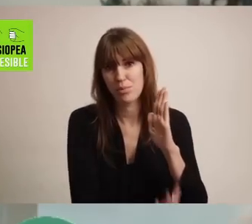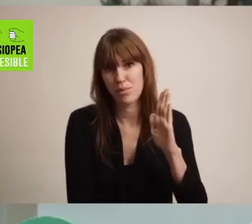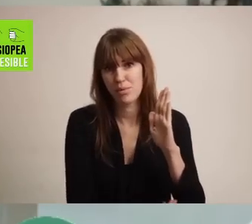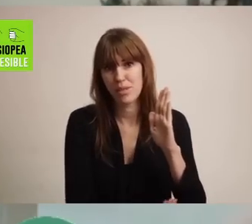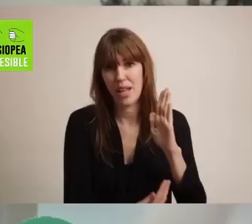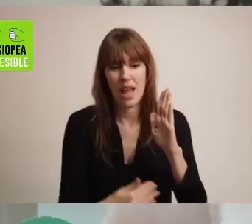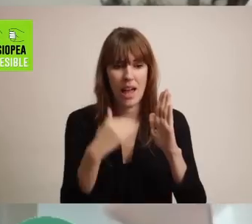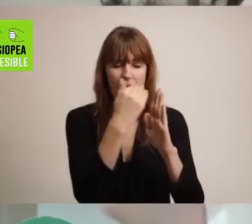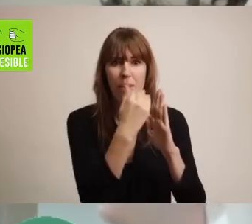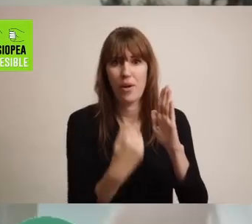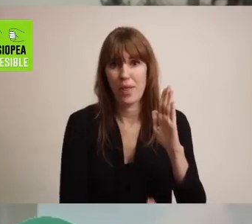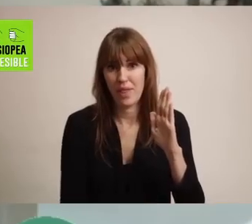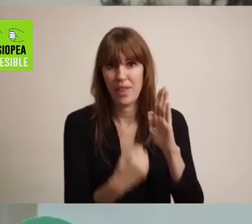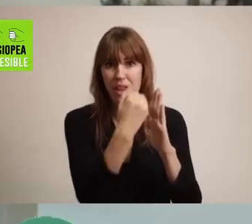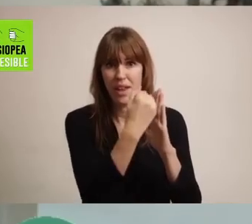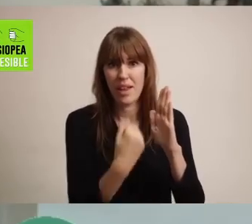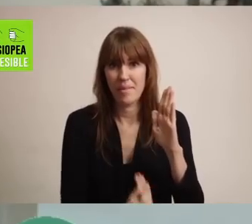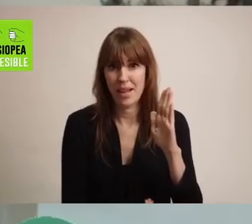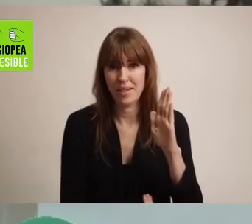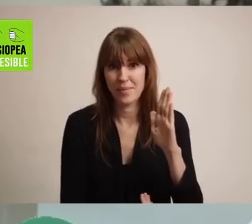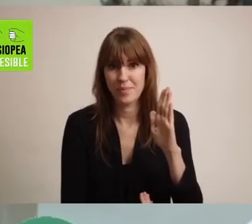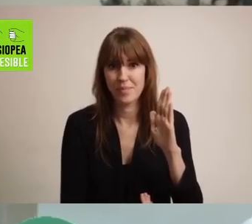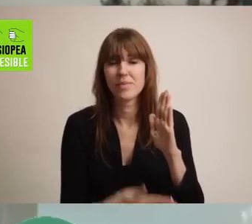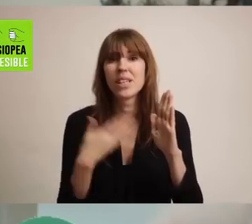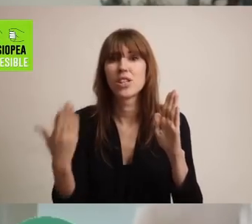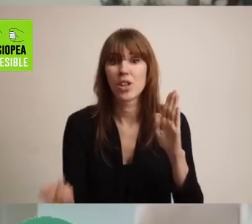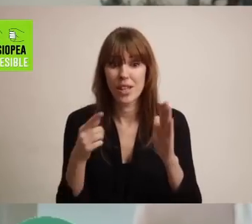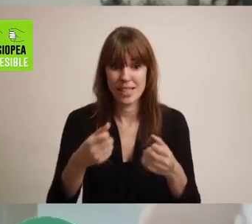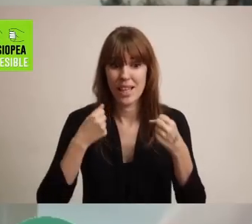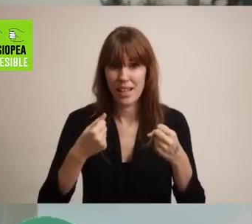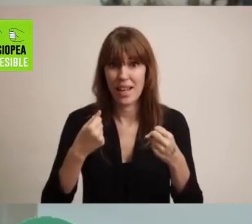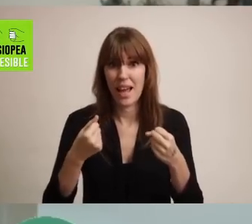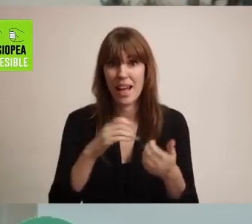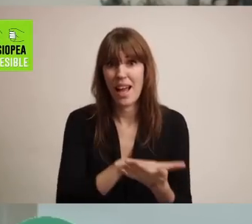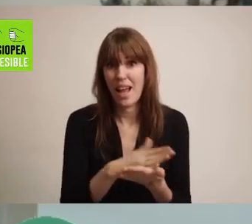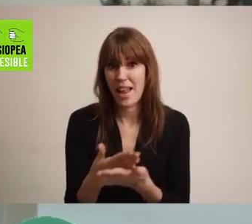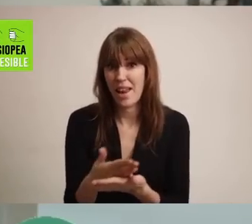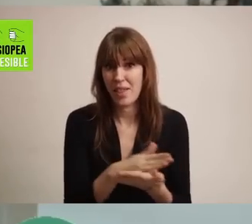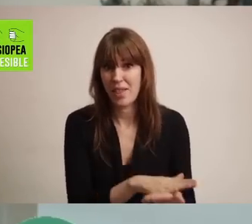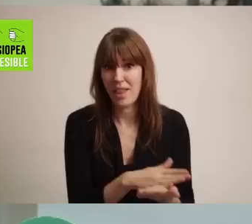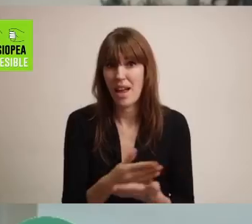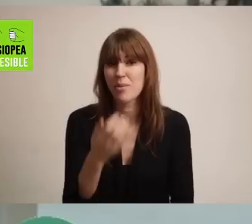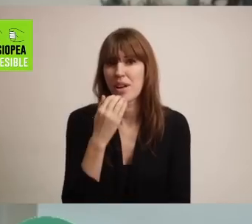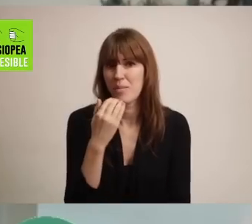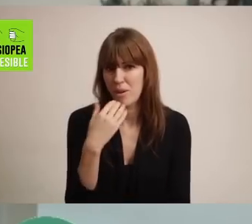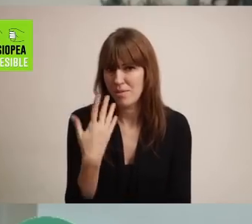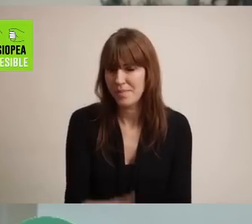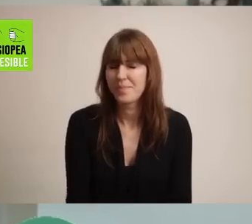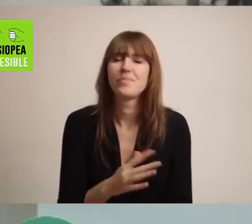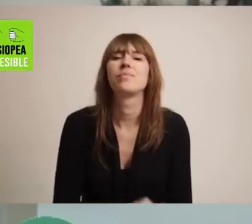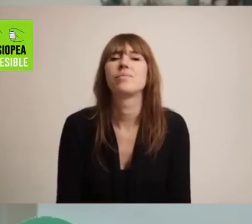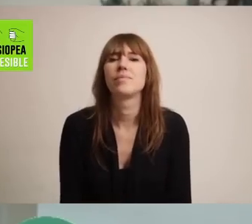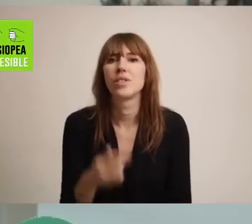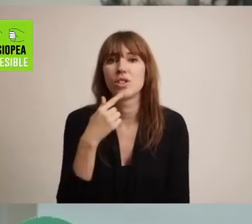el que está por debajo y el que está por encima. Para tú poder canalizar esa energía, si yo no